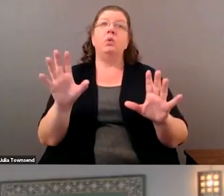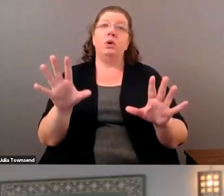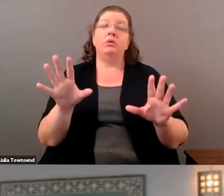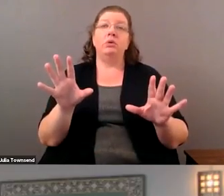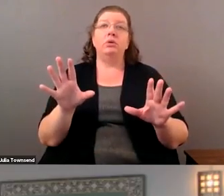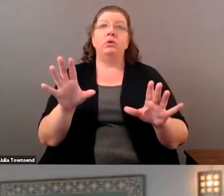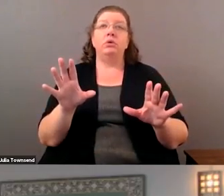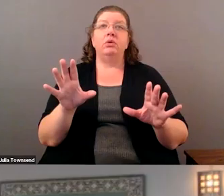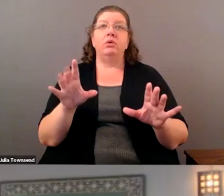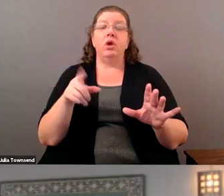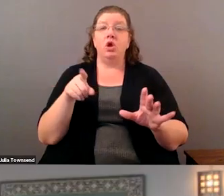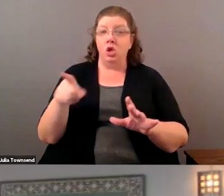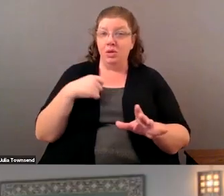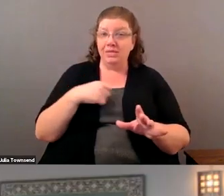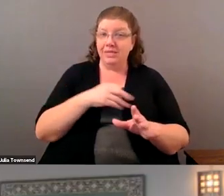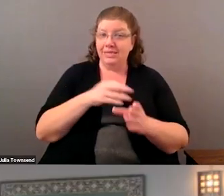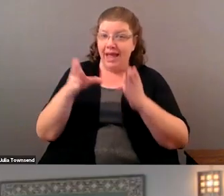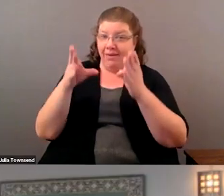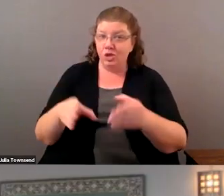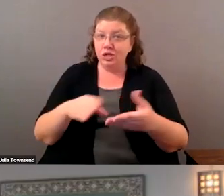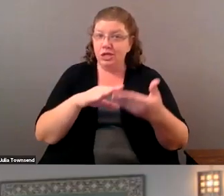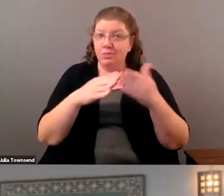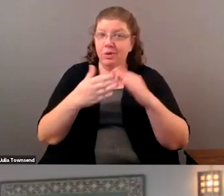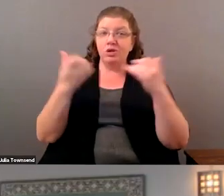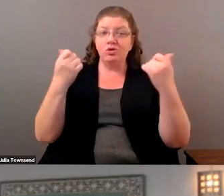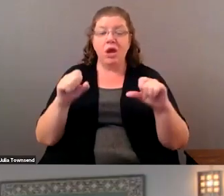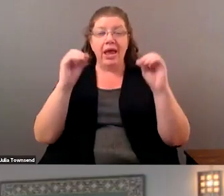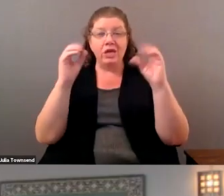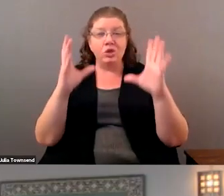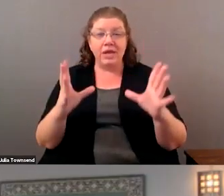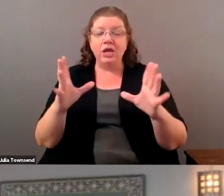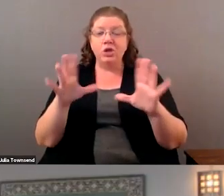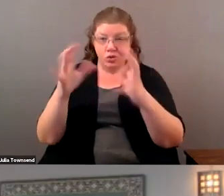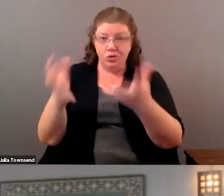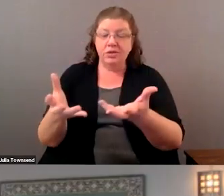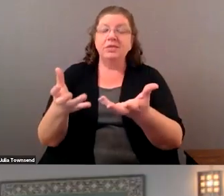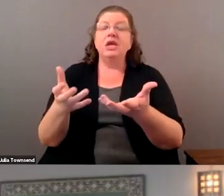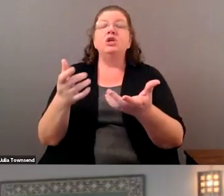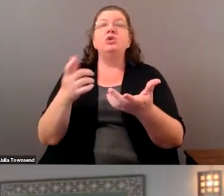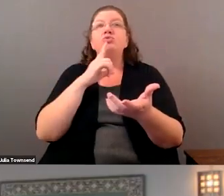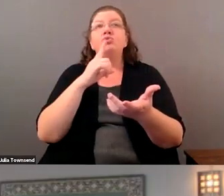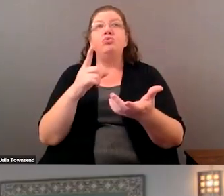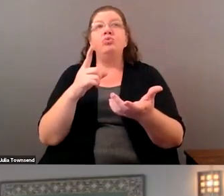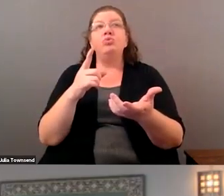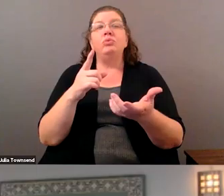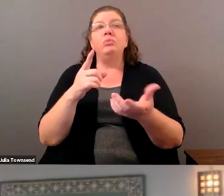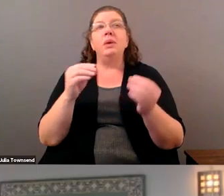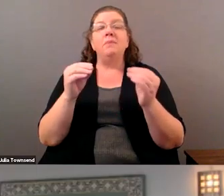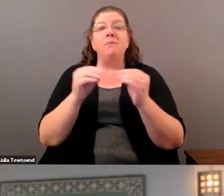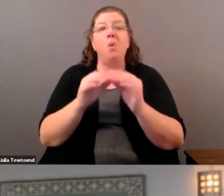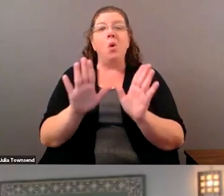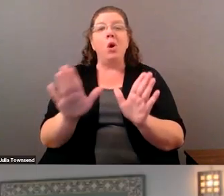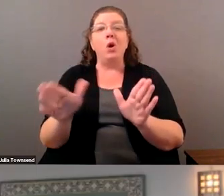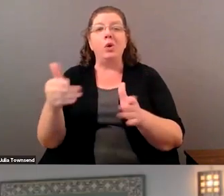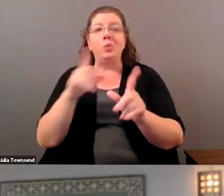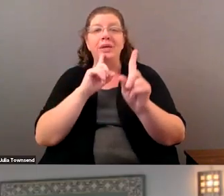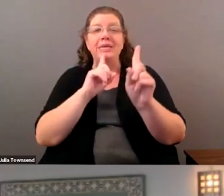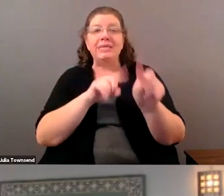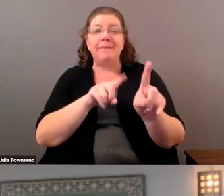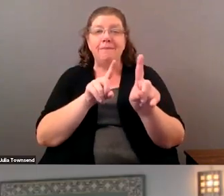momento creo que sería muy útil que el consejo para td aunque ustedes como números aquí en la